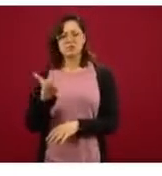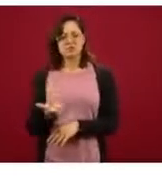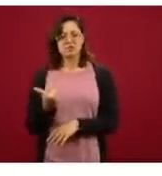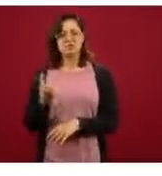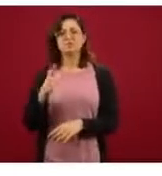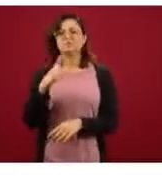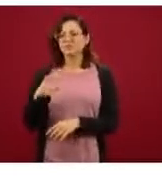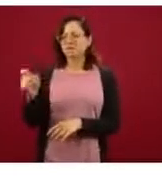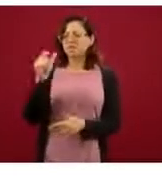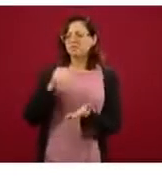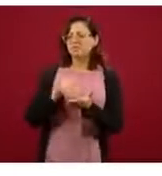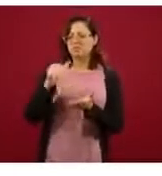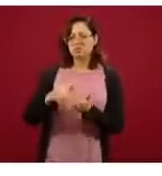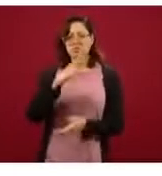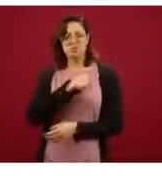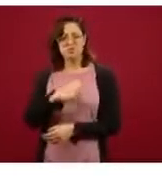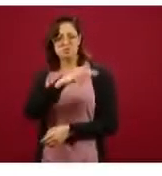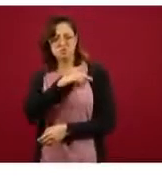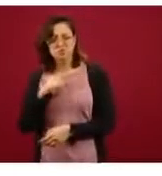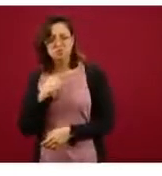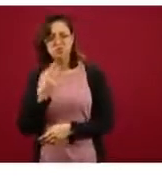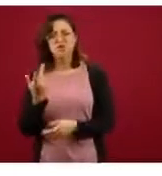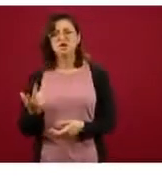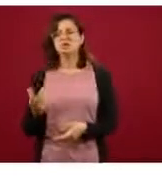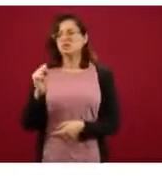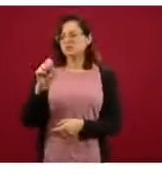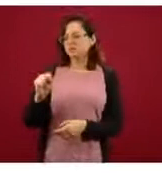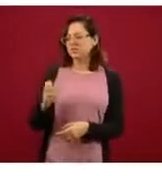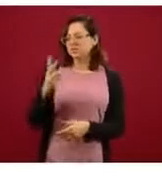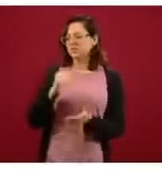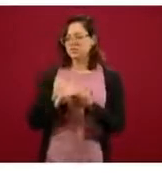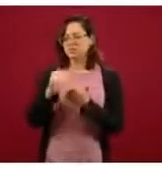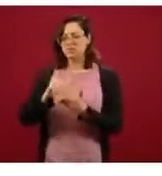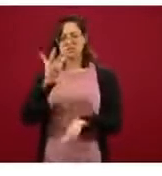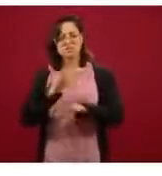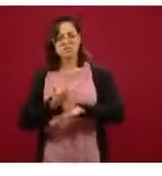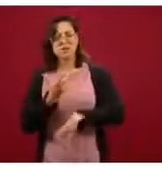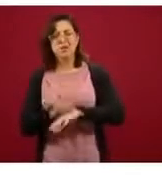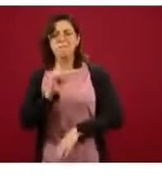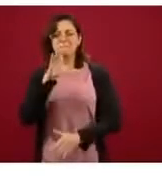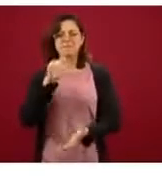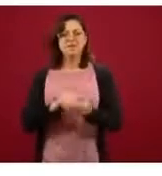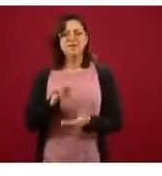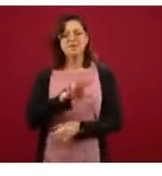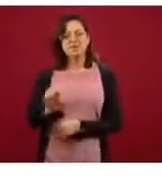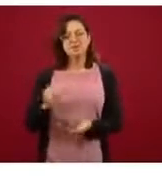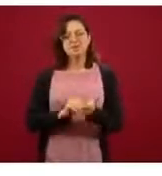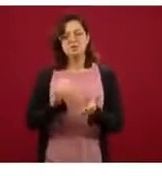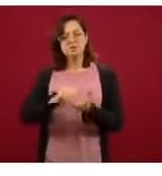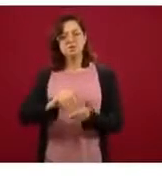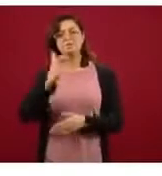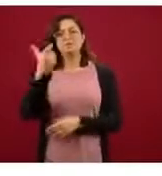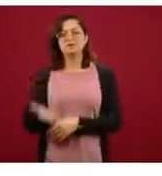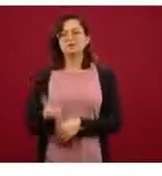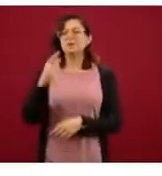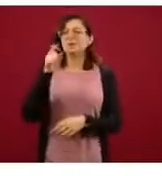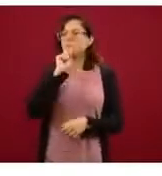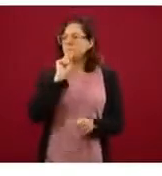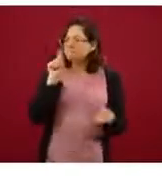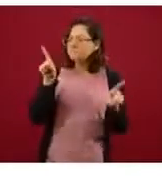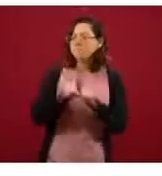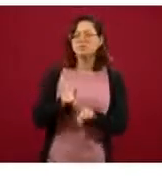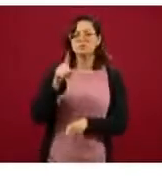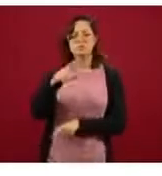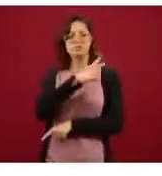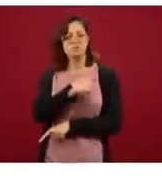100 millones de pesos a Suiza, 64 millones de pesos a Estados Unidos y 1.521 millones de pesos a cuentas del mismo en